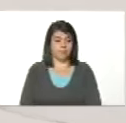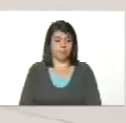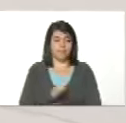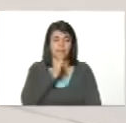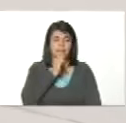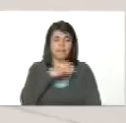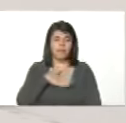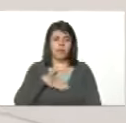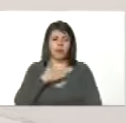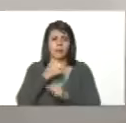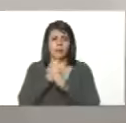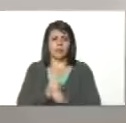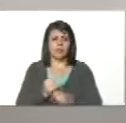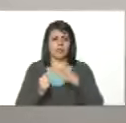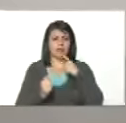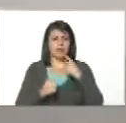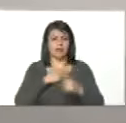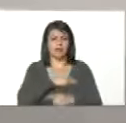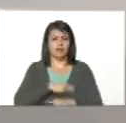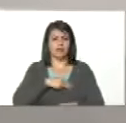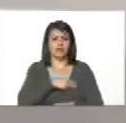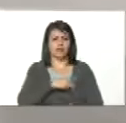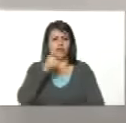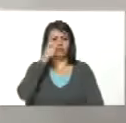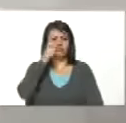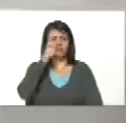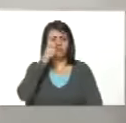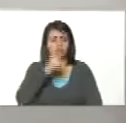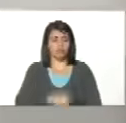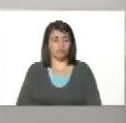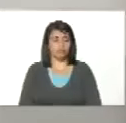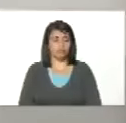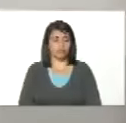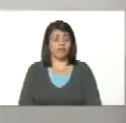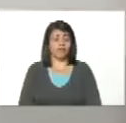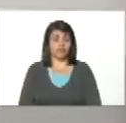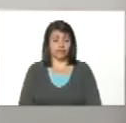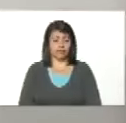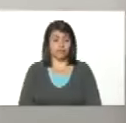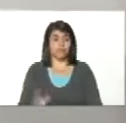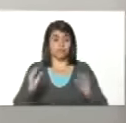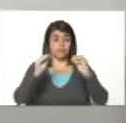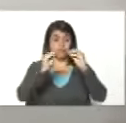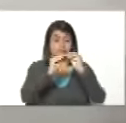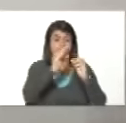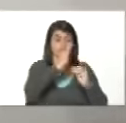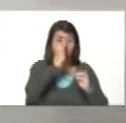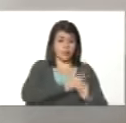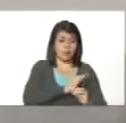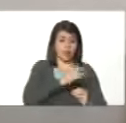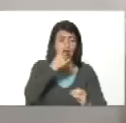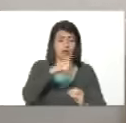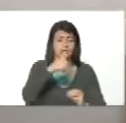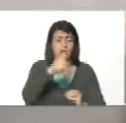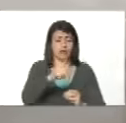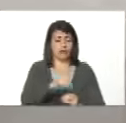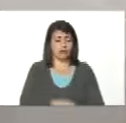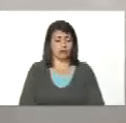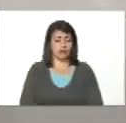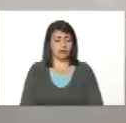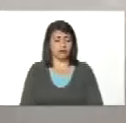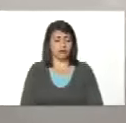¿Quién puede esperar que lo que diga esa misión de observación está debidamente ajustada a la realidad y al derecho